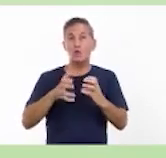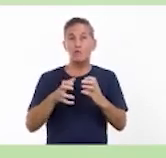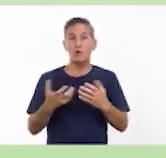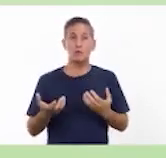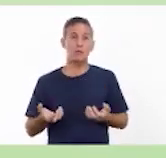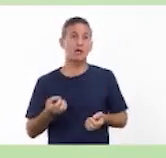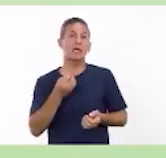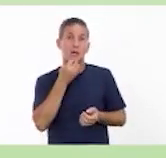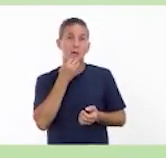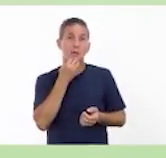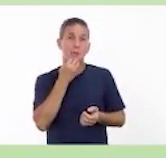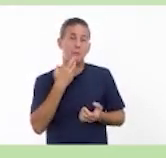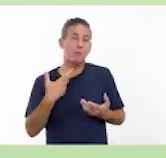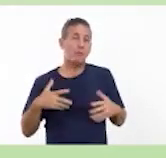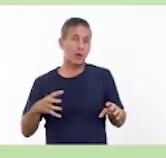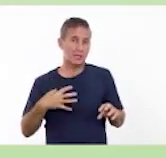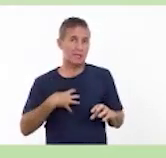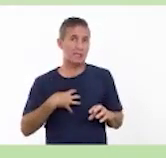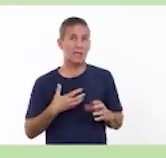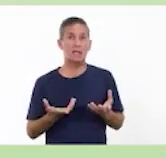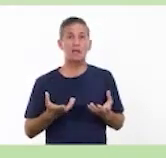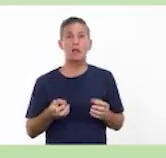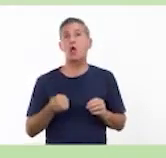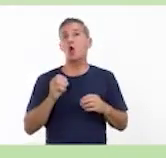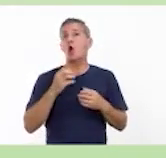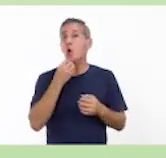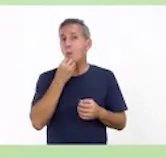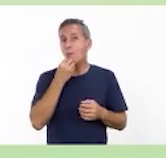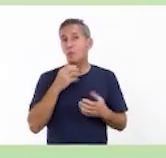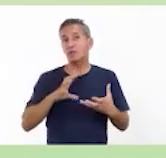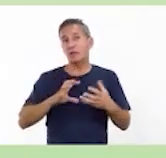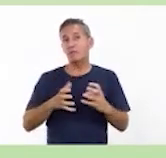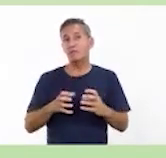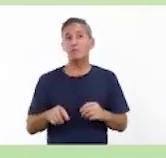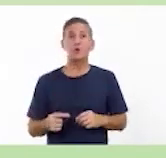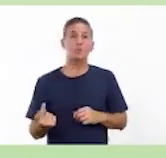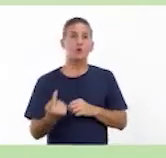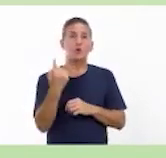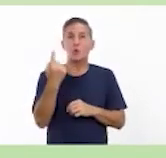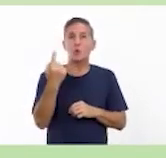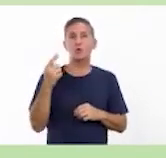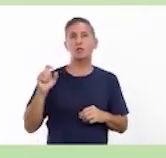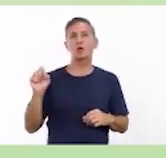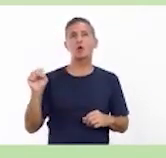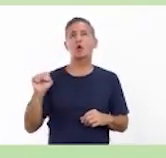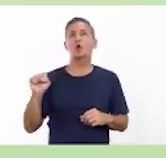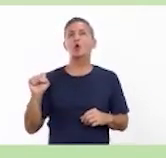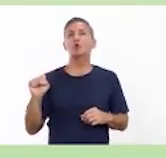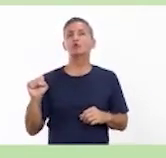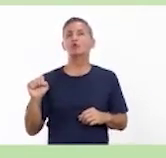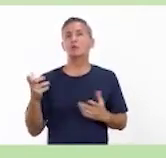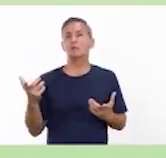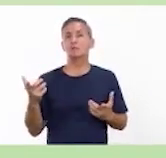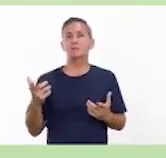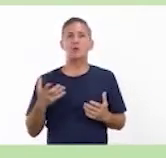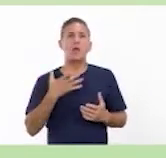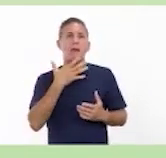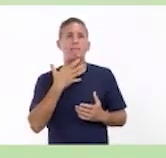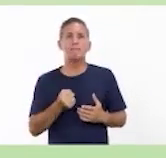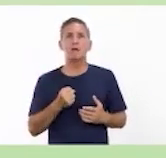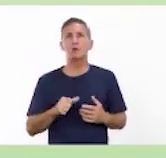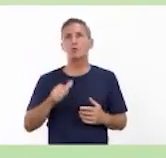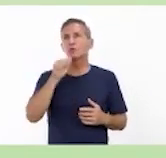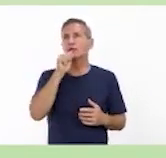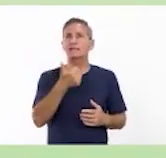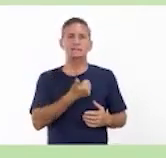Estructura que pueden adoptar, pues el sintagma nominal puede estar formado por un único sustantivo. Me encanta